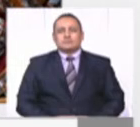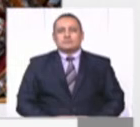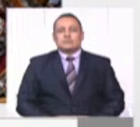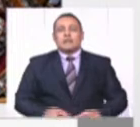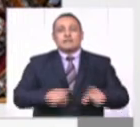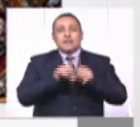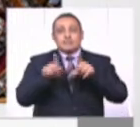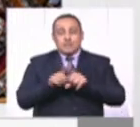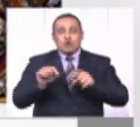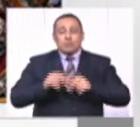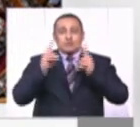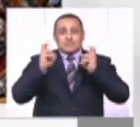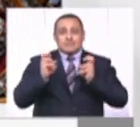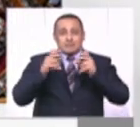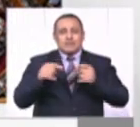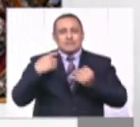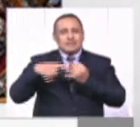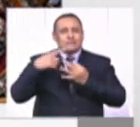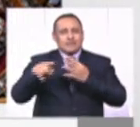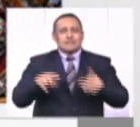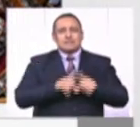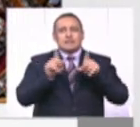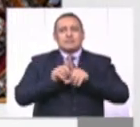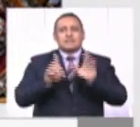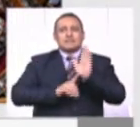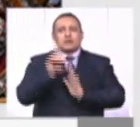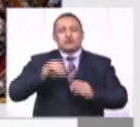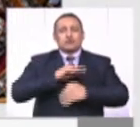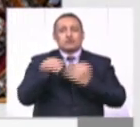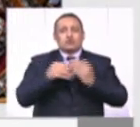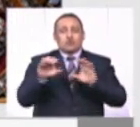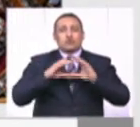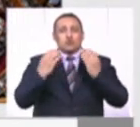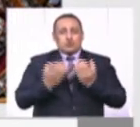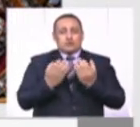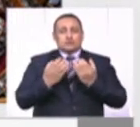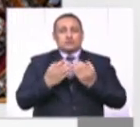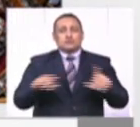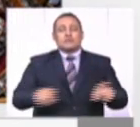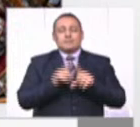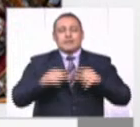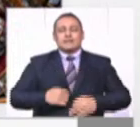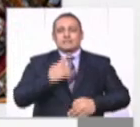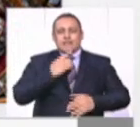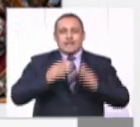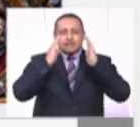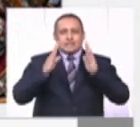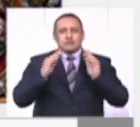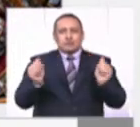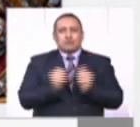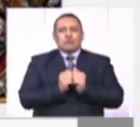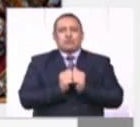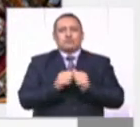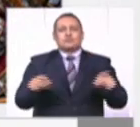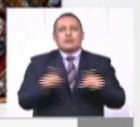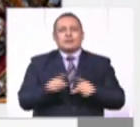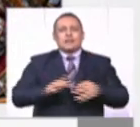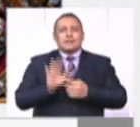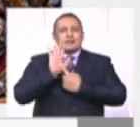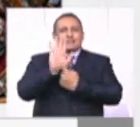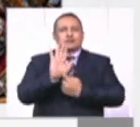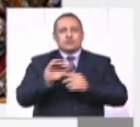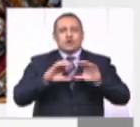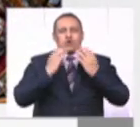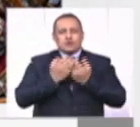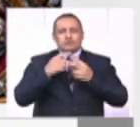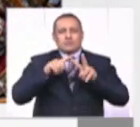así como este tema y otros también en el desarrollo de este pleno vespertino estaremos atentos por supuesto a la transmisión de